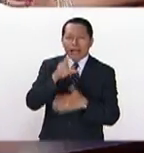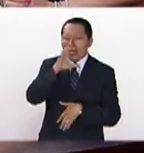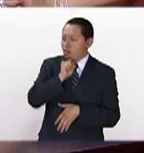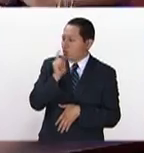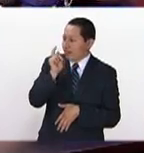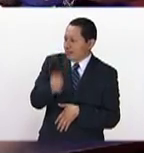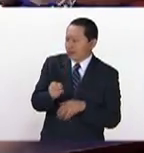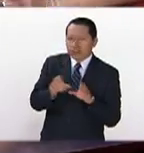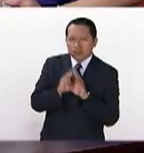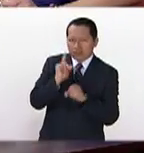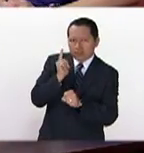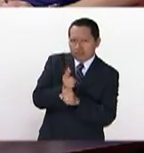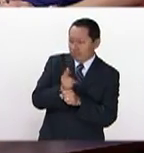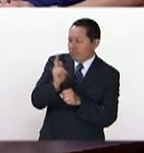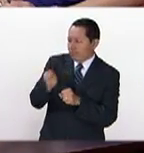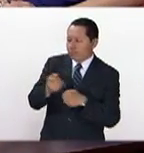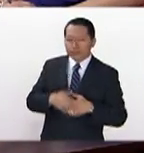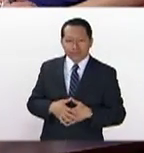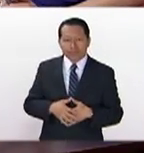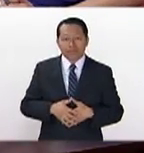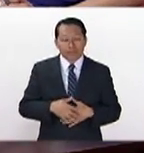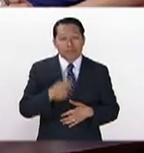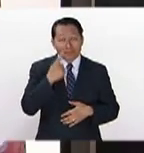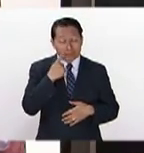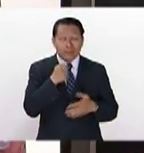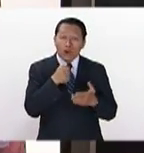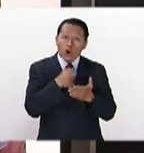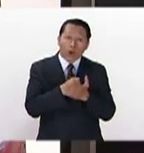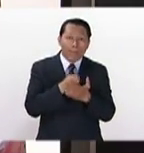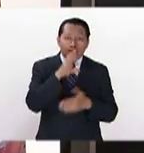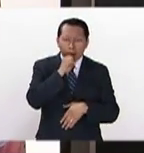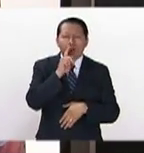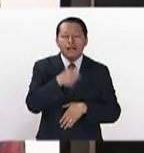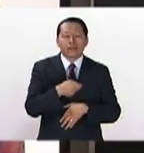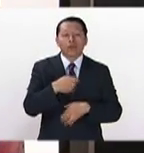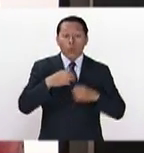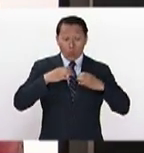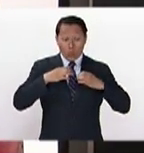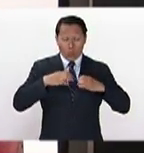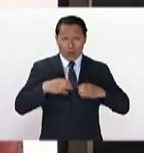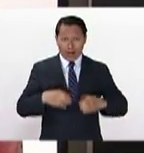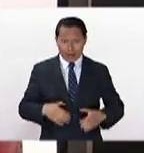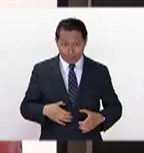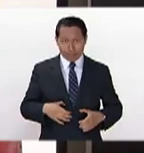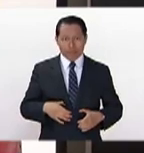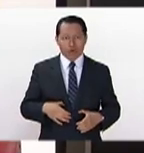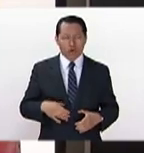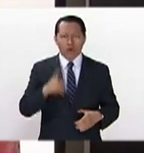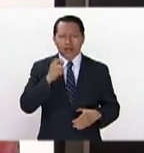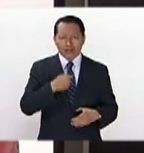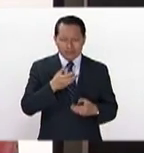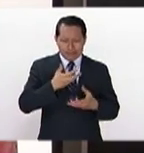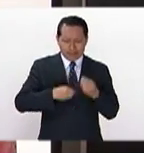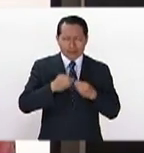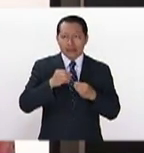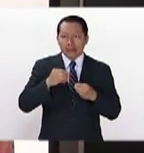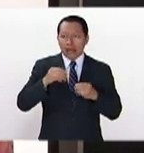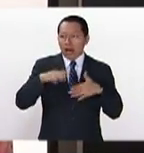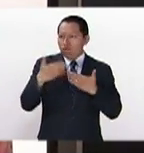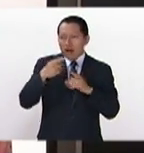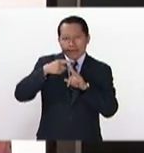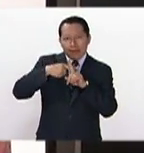identificar de manera fácil por las personas? Eso, mira, el golpe de calor es cuando el cuerpo pierde los mecanismos para compensar la elevación de la